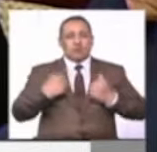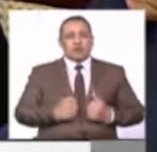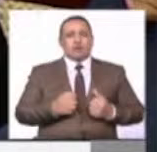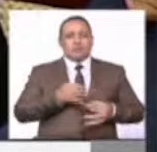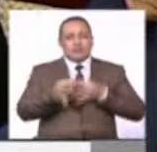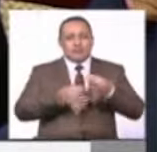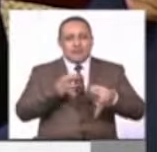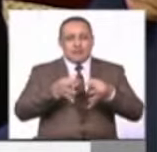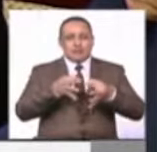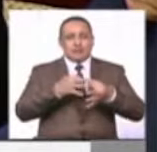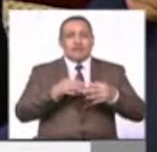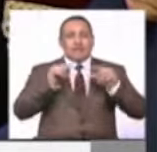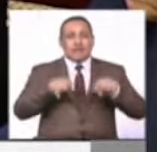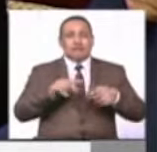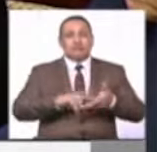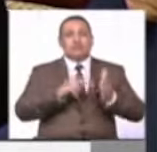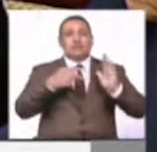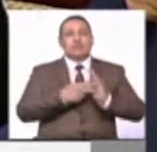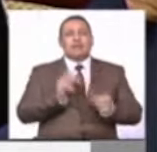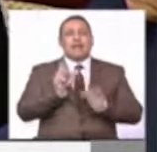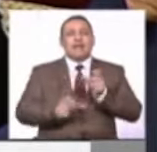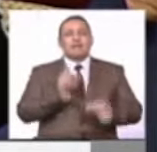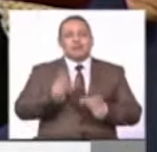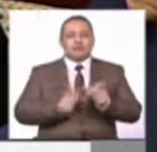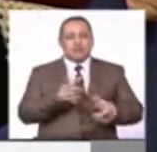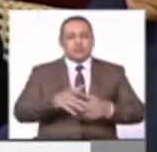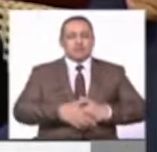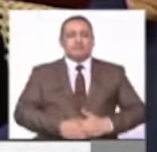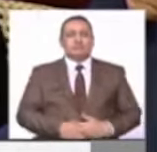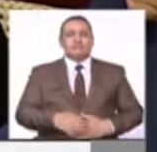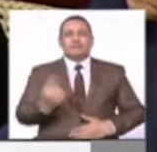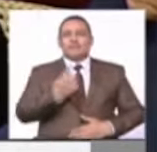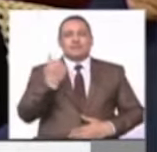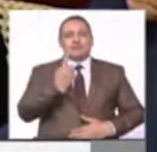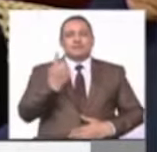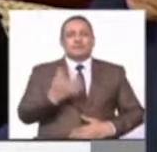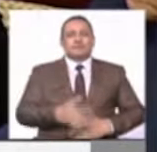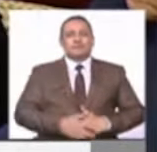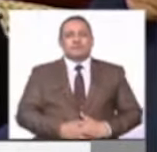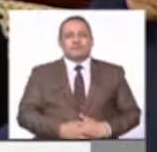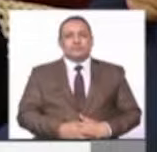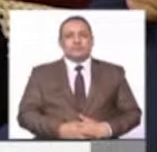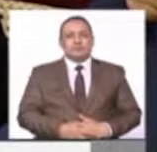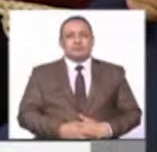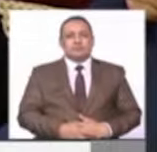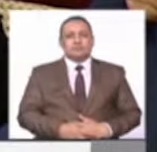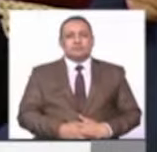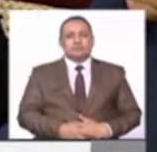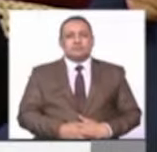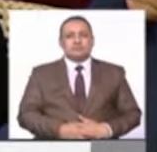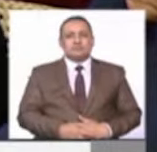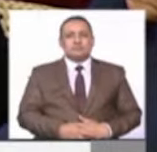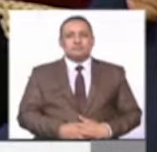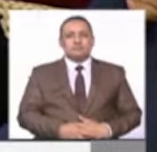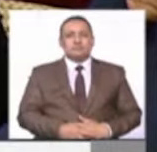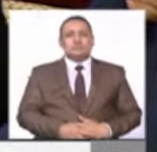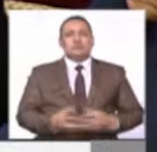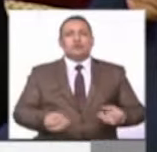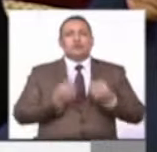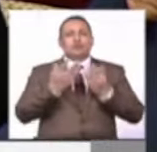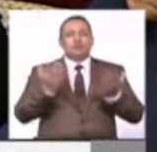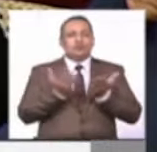abogados esto es a la ciudadanía en general como